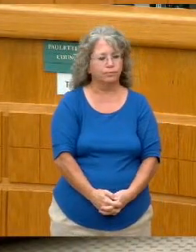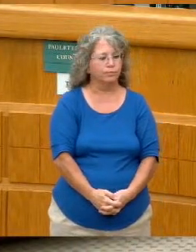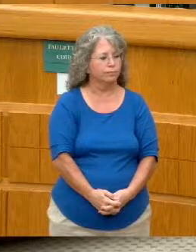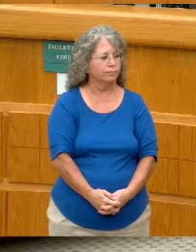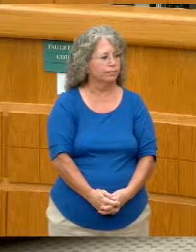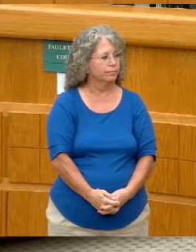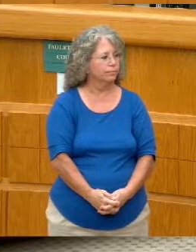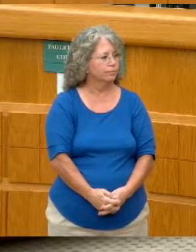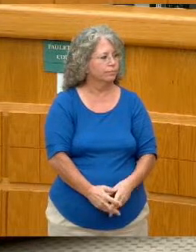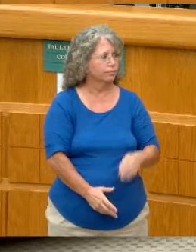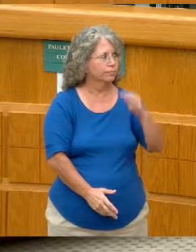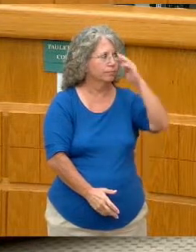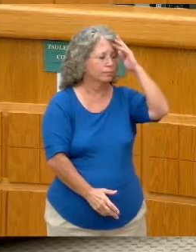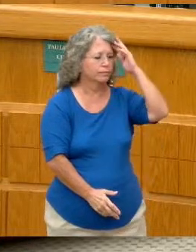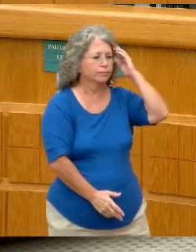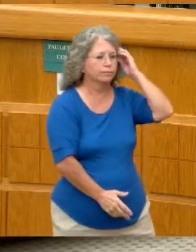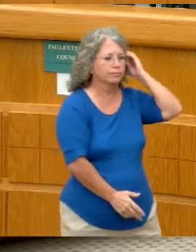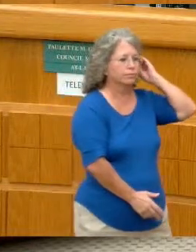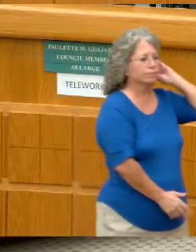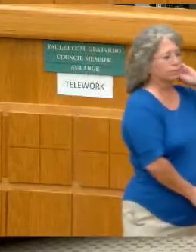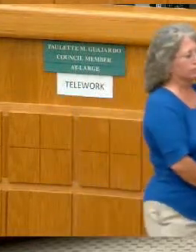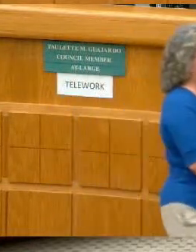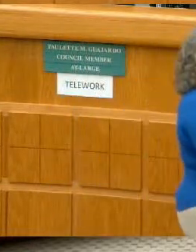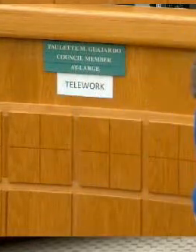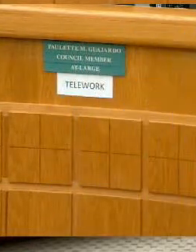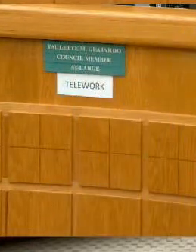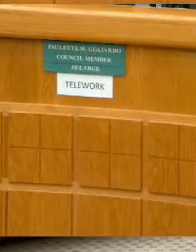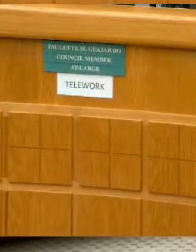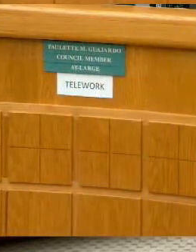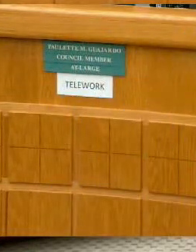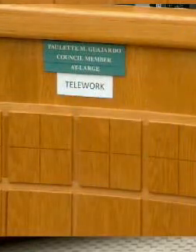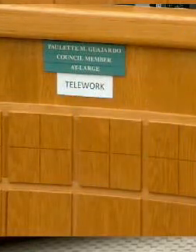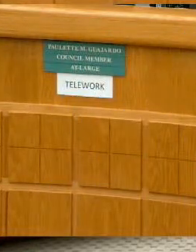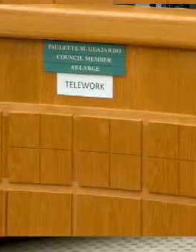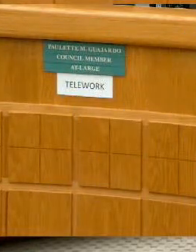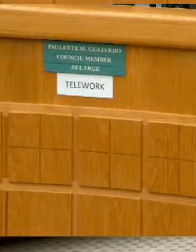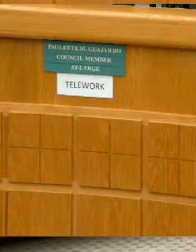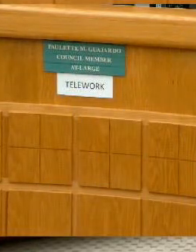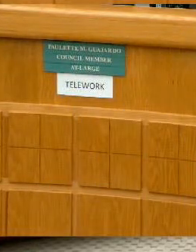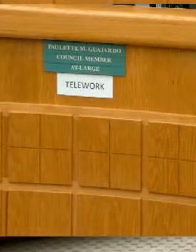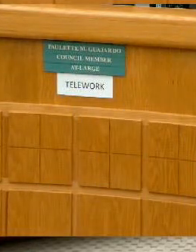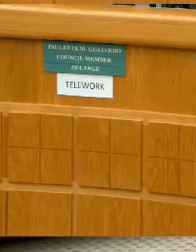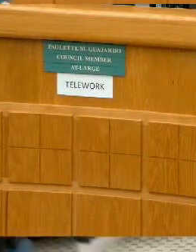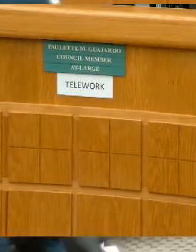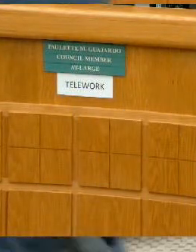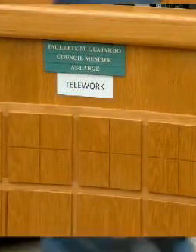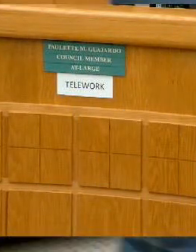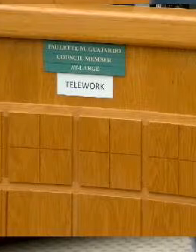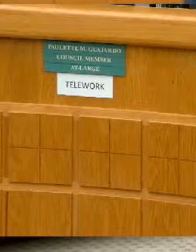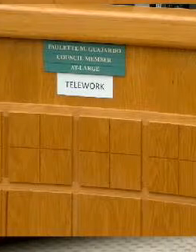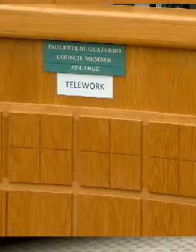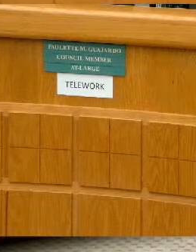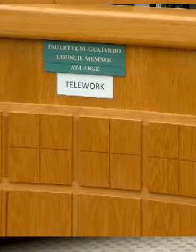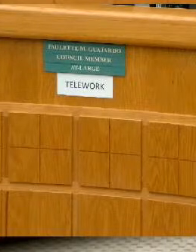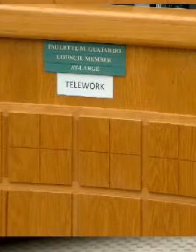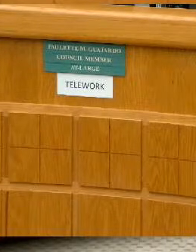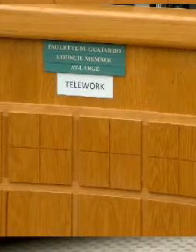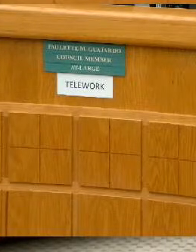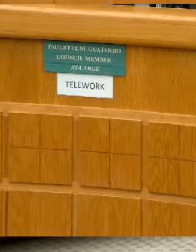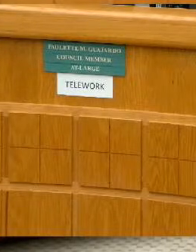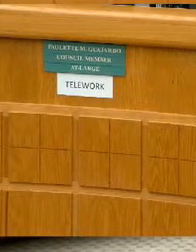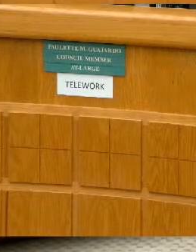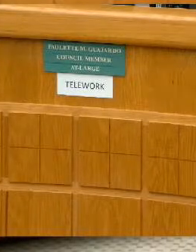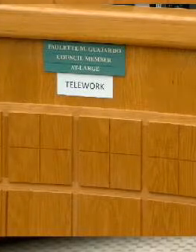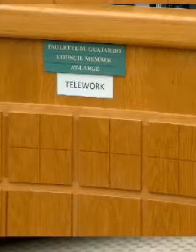llevó a cabo la toma de 17 muestras, de las cuales 3 personas resultaron positivas. Si usted cuenta con síntomas del COVID-19, llame a nuestra